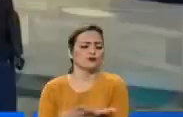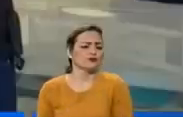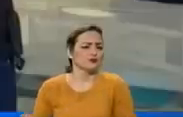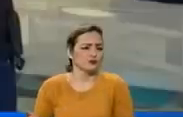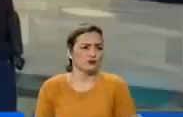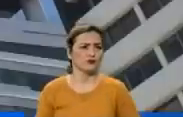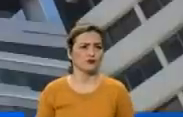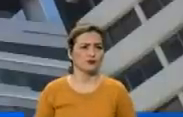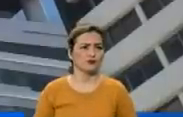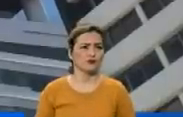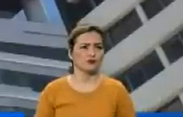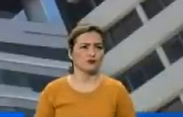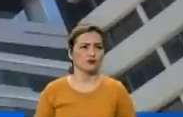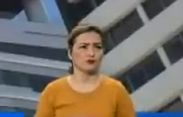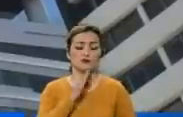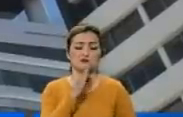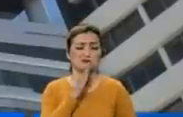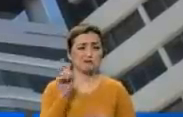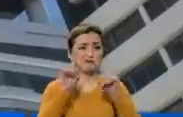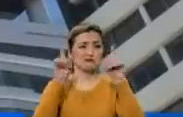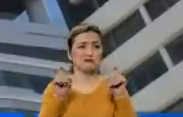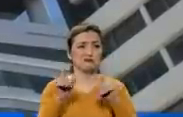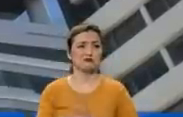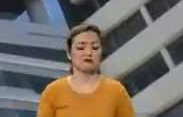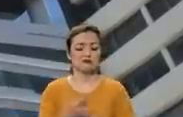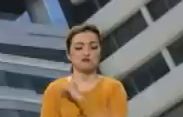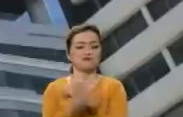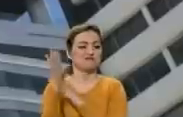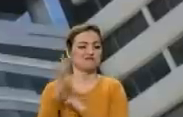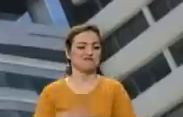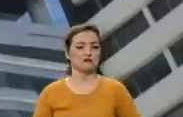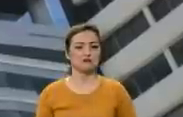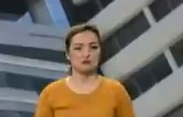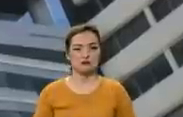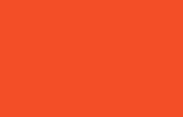qué pasó y si se realiza constantemente esto en el lugar. Hasta el momento no hay sancionados.